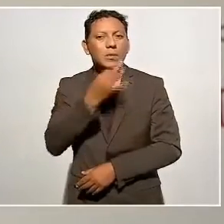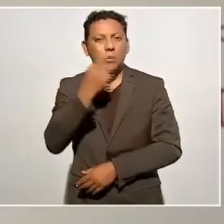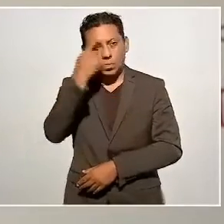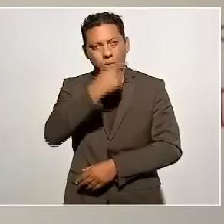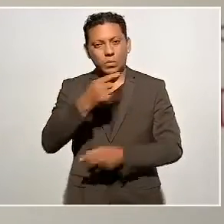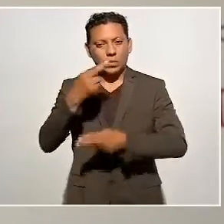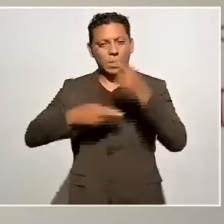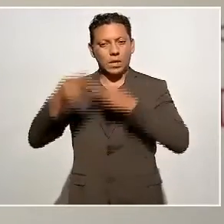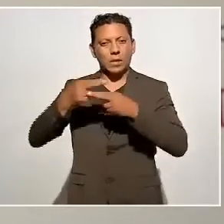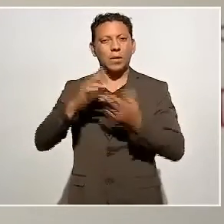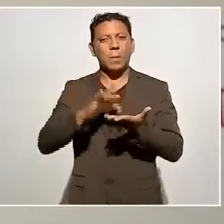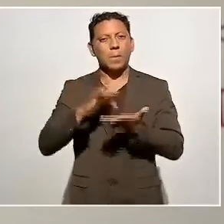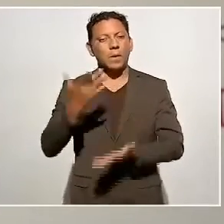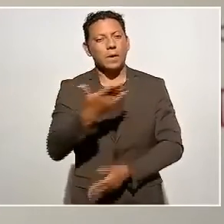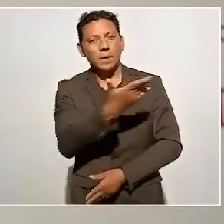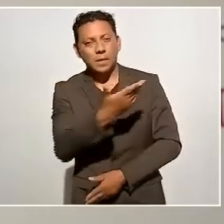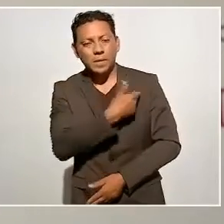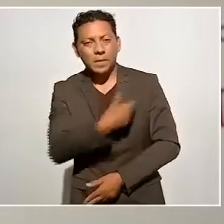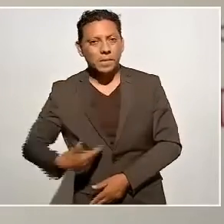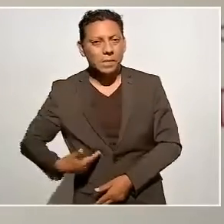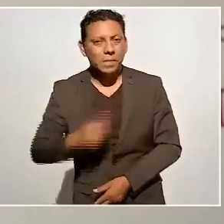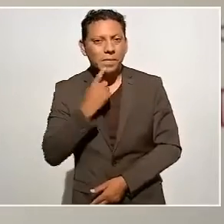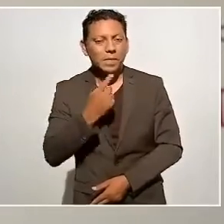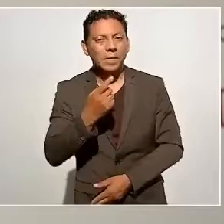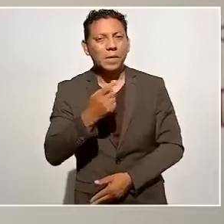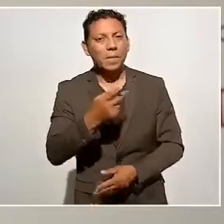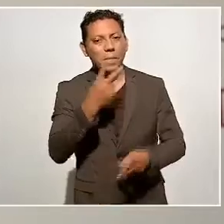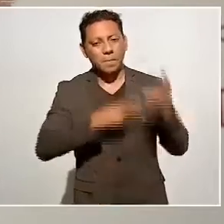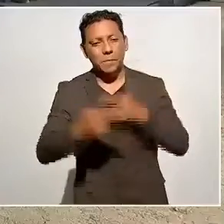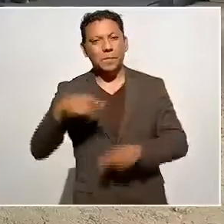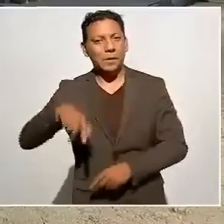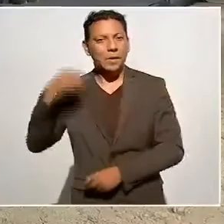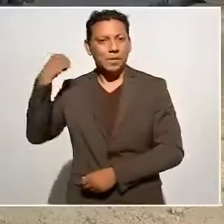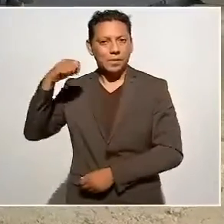Muchísimas gracias, señor presidente. Bienvenidos a Tabasco.